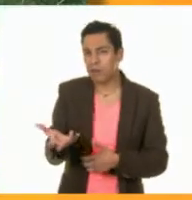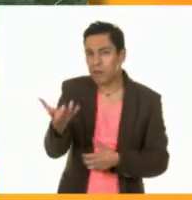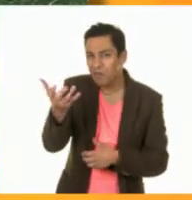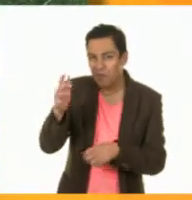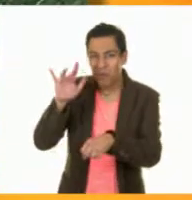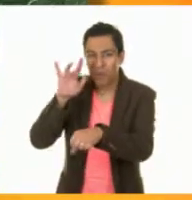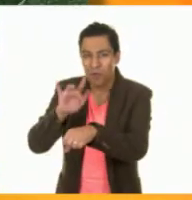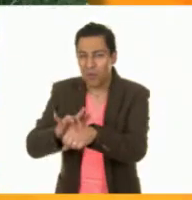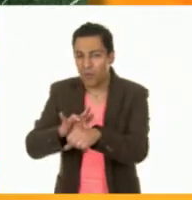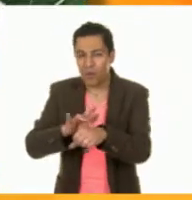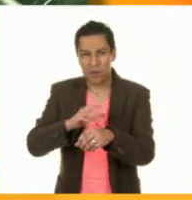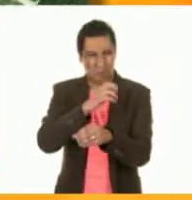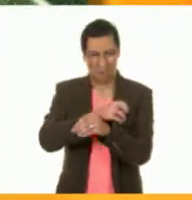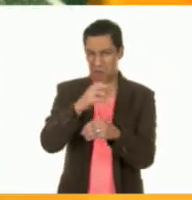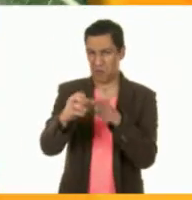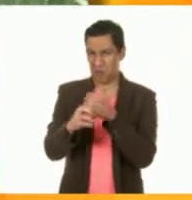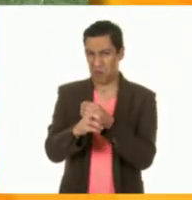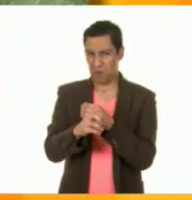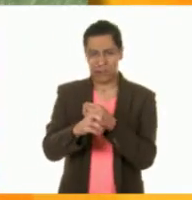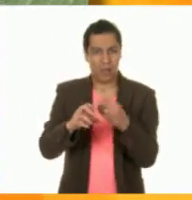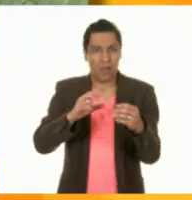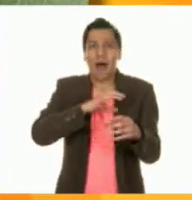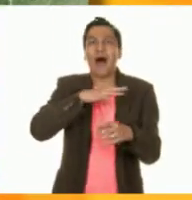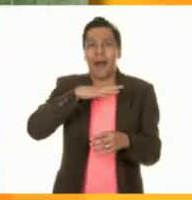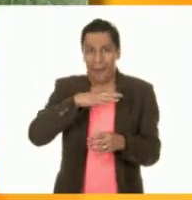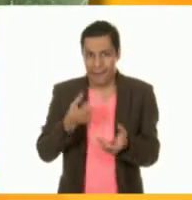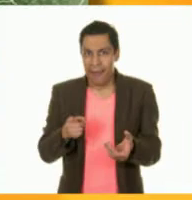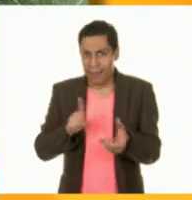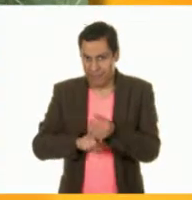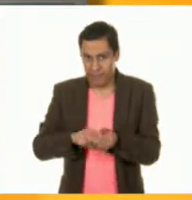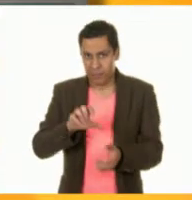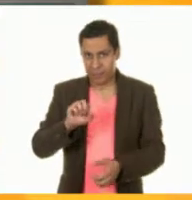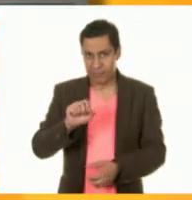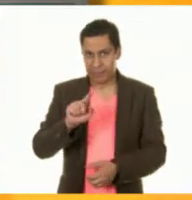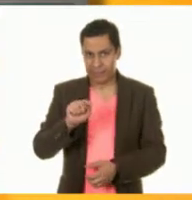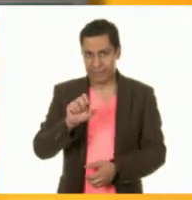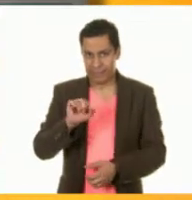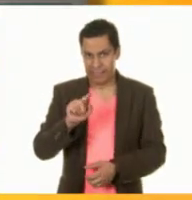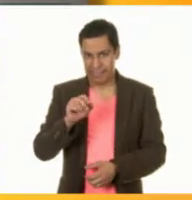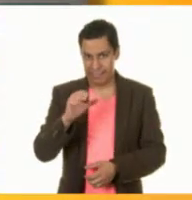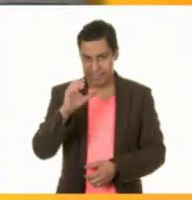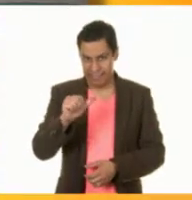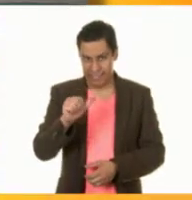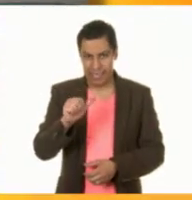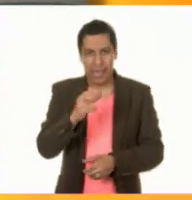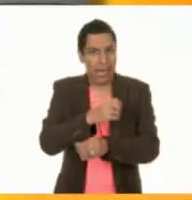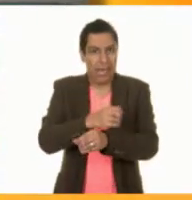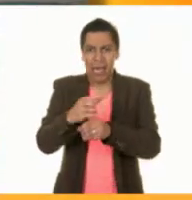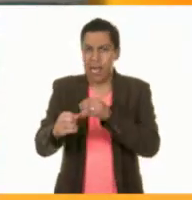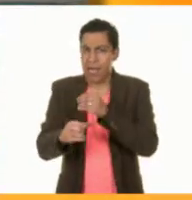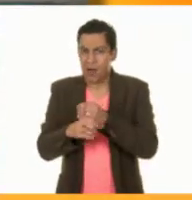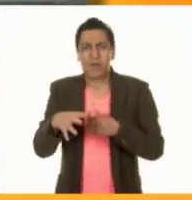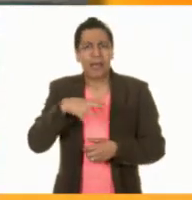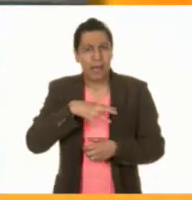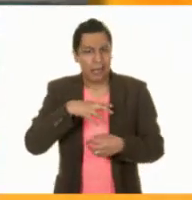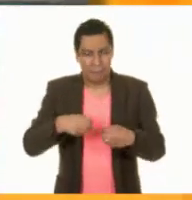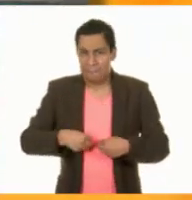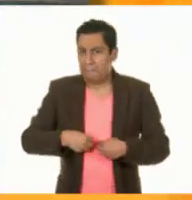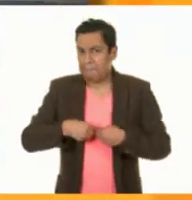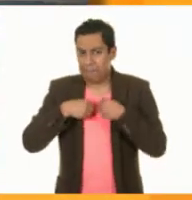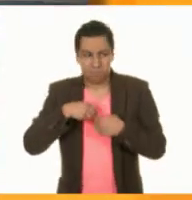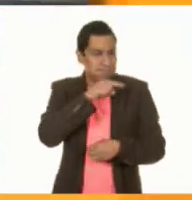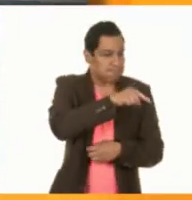ese sentido que todas las cosas son estéticas. Todo lo que existe tiene una estética. Esto como